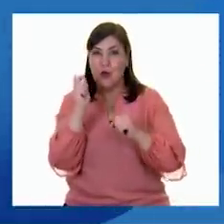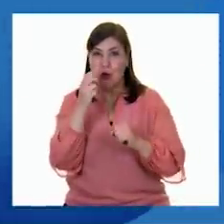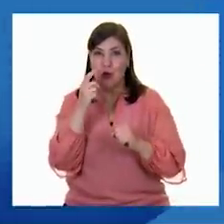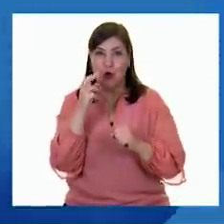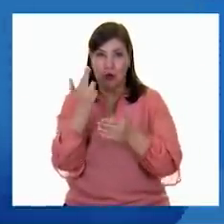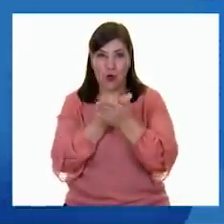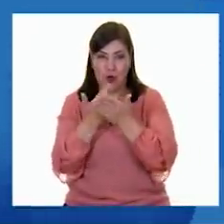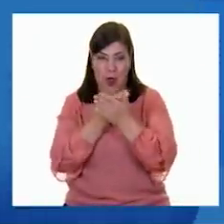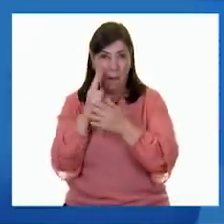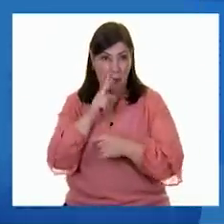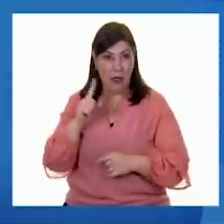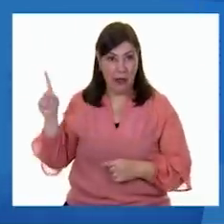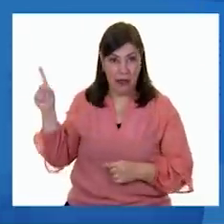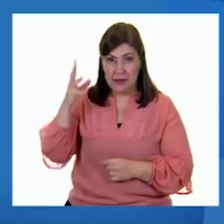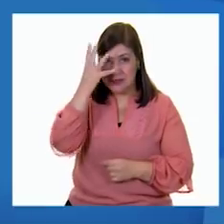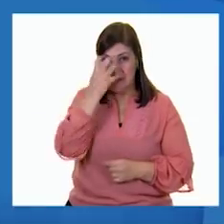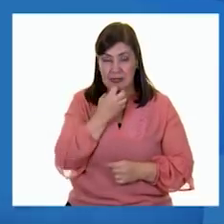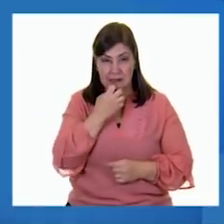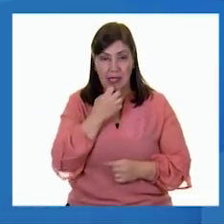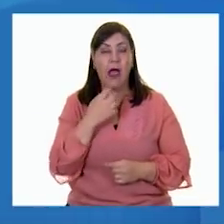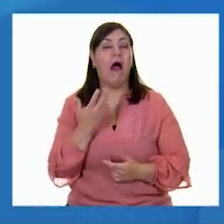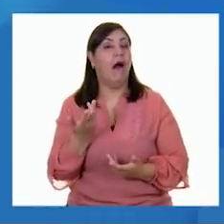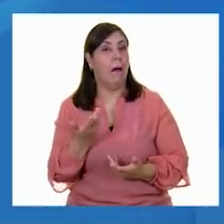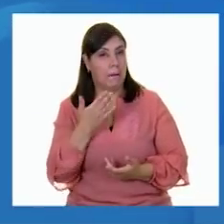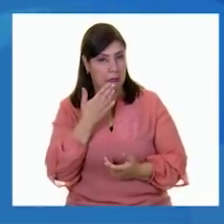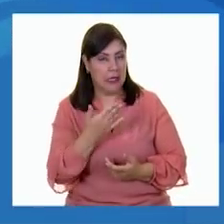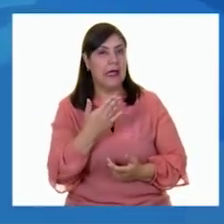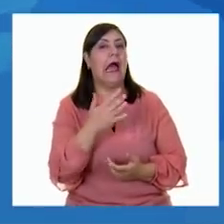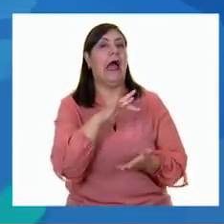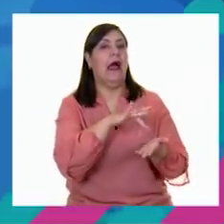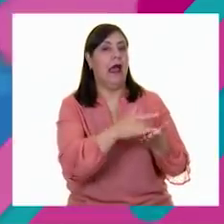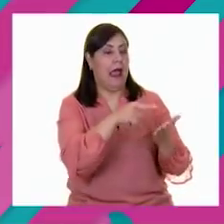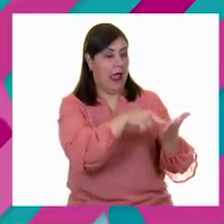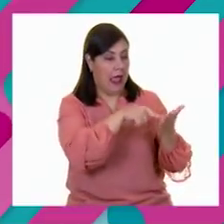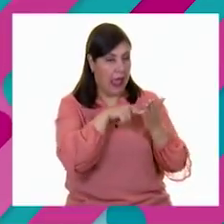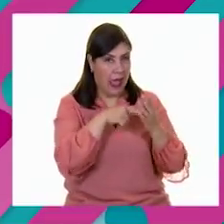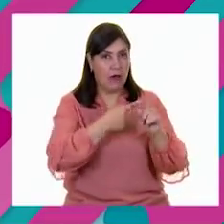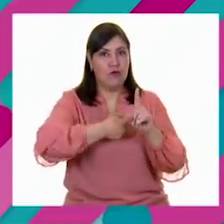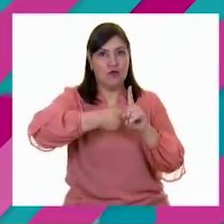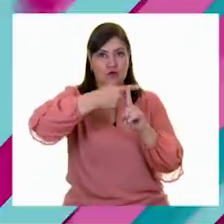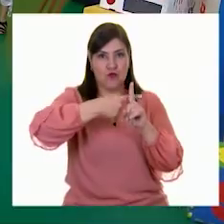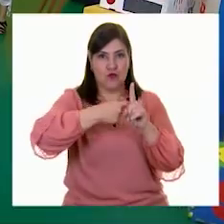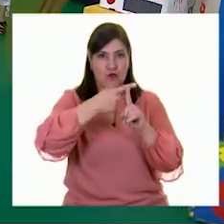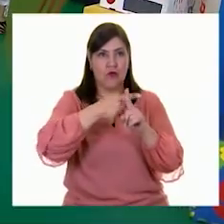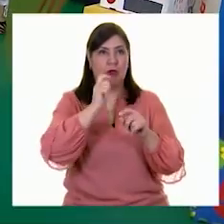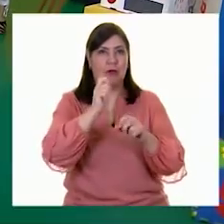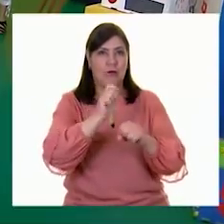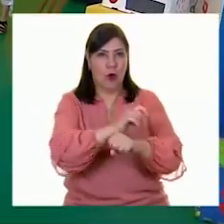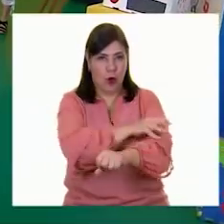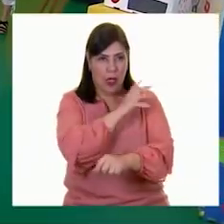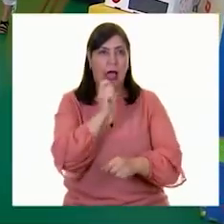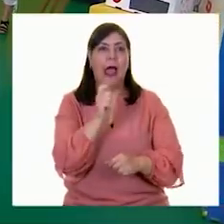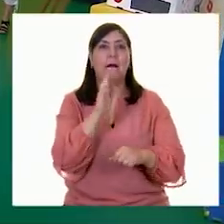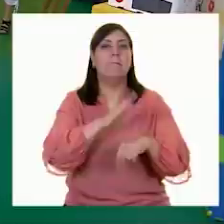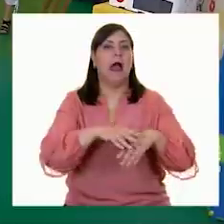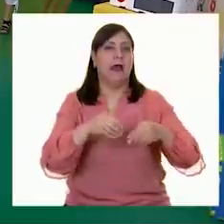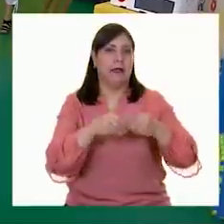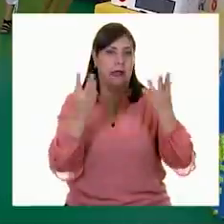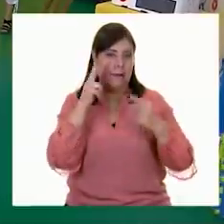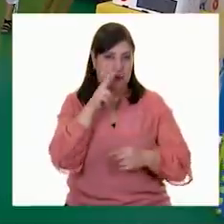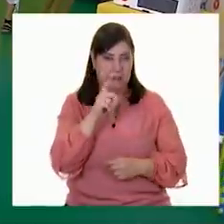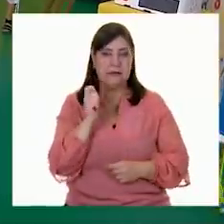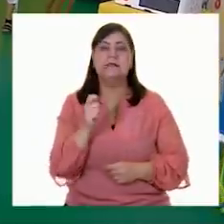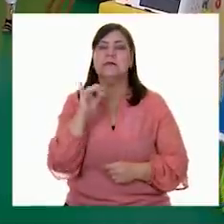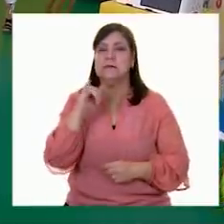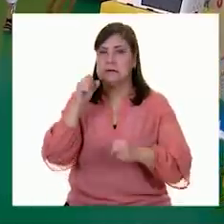Muy bien. Uh-huh. Oye, Angie, gracias por mostrarnos nuevamente el emocionómetro. Con eso nos queda más claro. Sí, estoy seguro